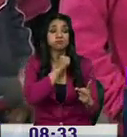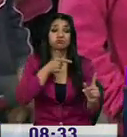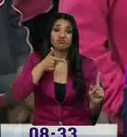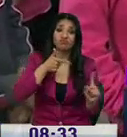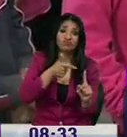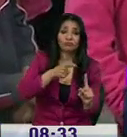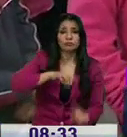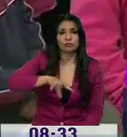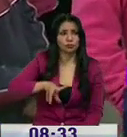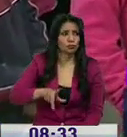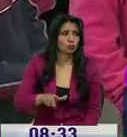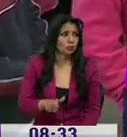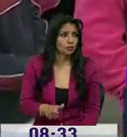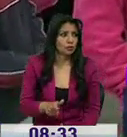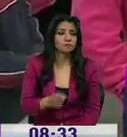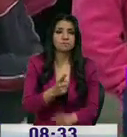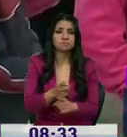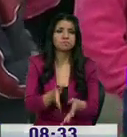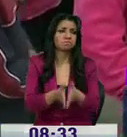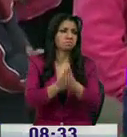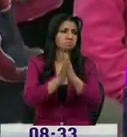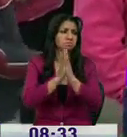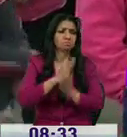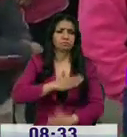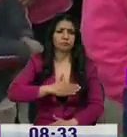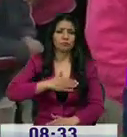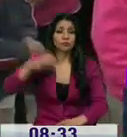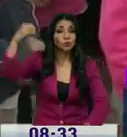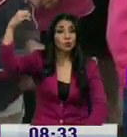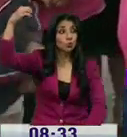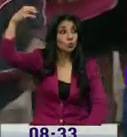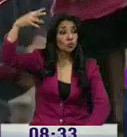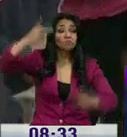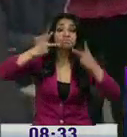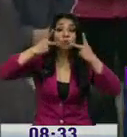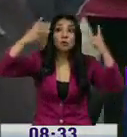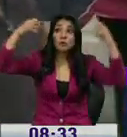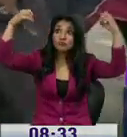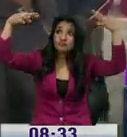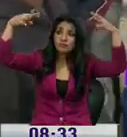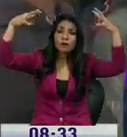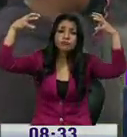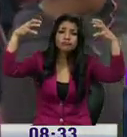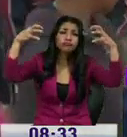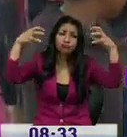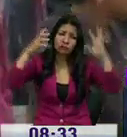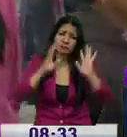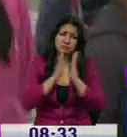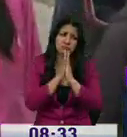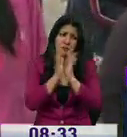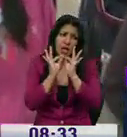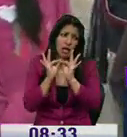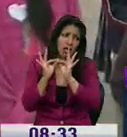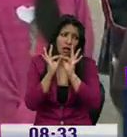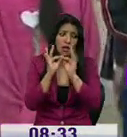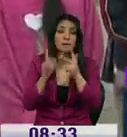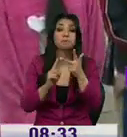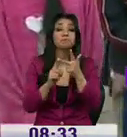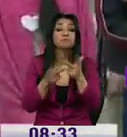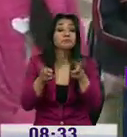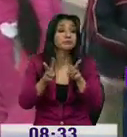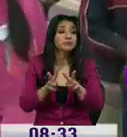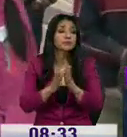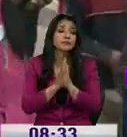y también pedimos que nos colaboren con el alumbrado público porque es muy malo, y también la verdad es